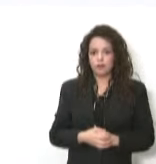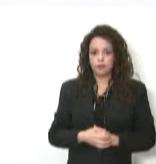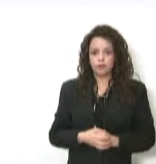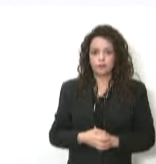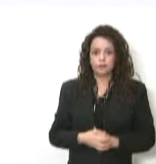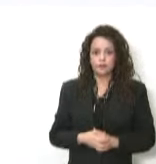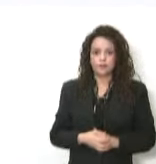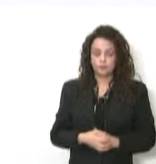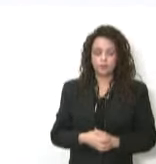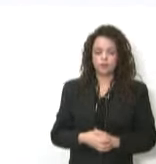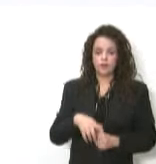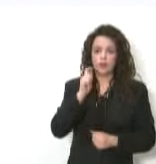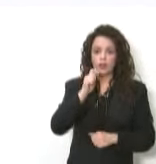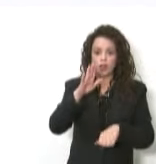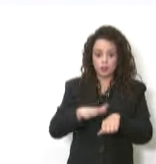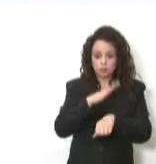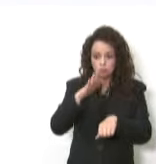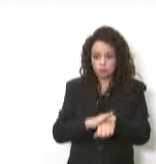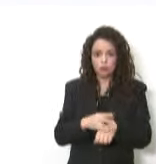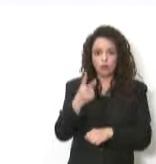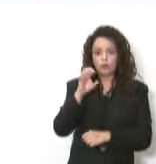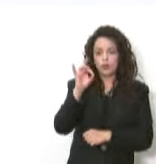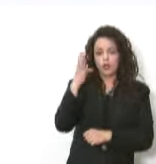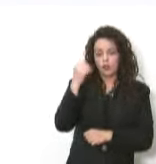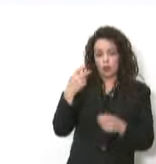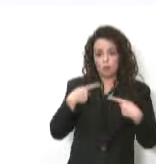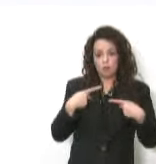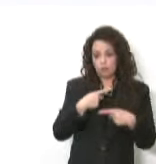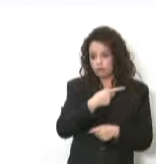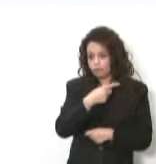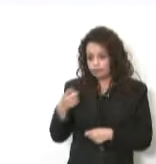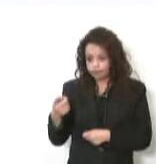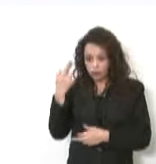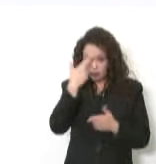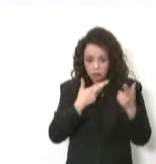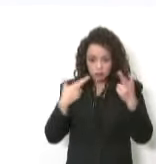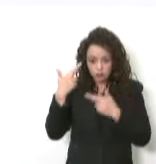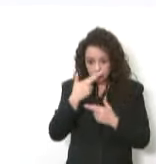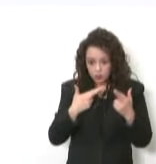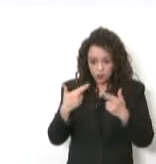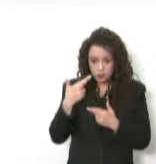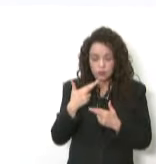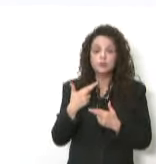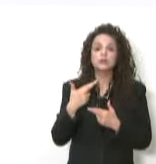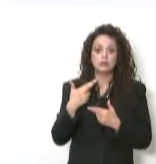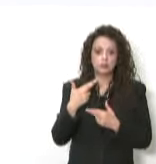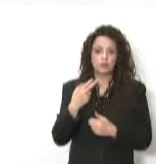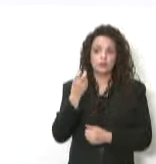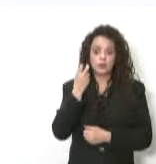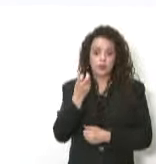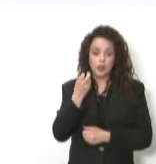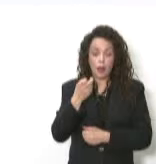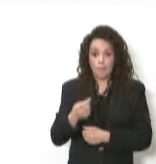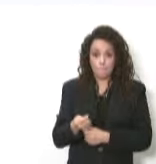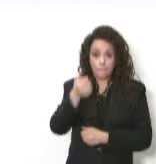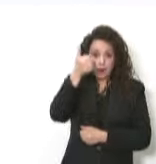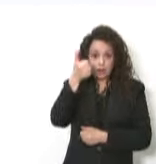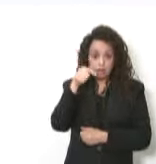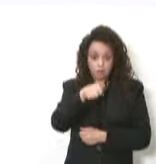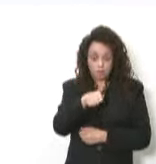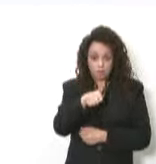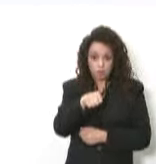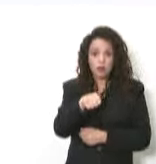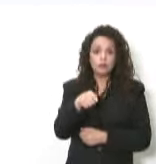evaluando a 369 sujetos, o se evaluaron, y el promedio general preliminar de esta primera vuelta que